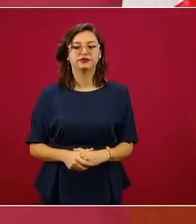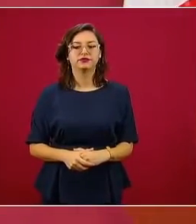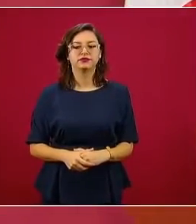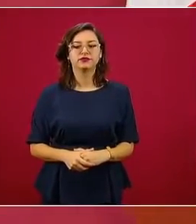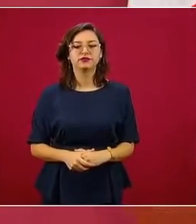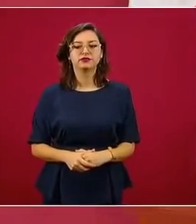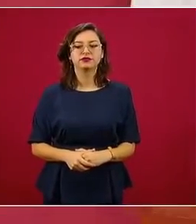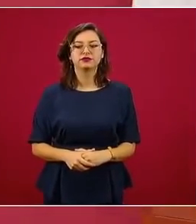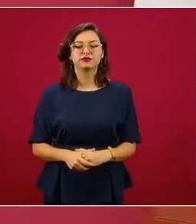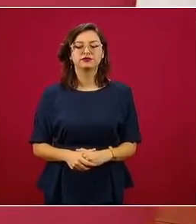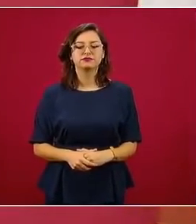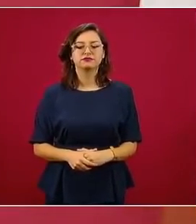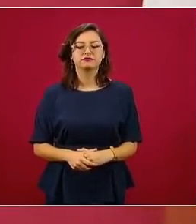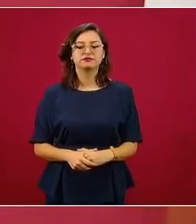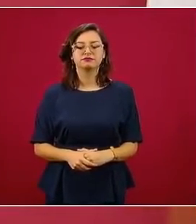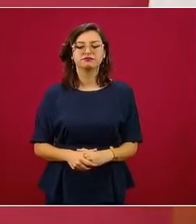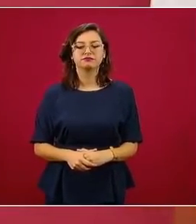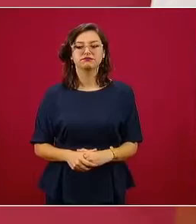bien cuidados.